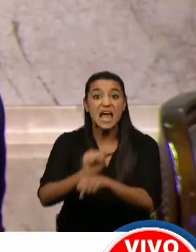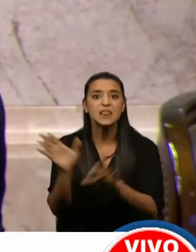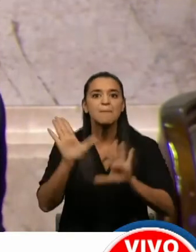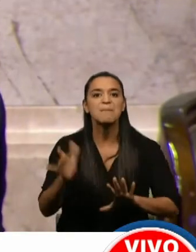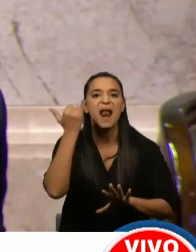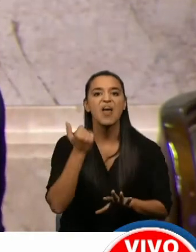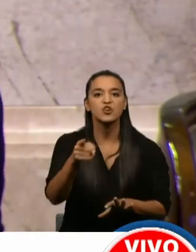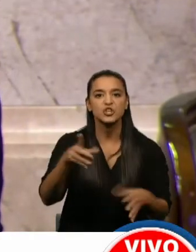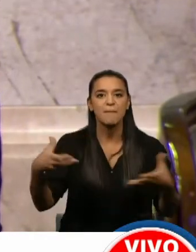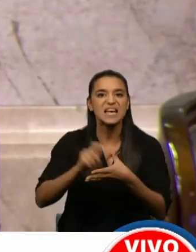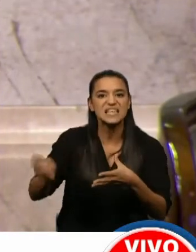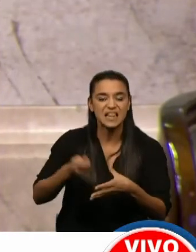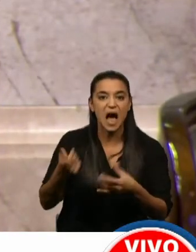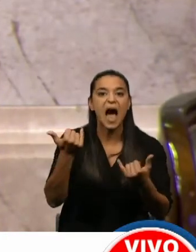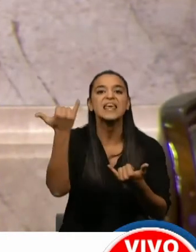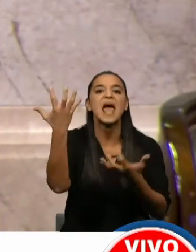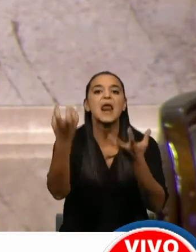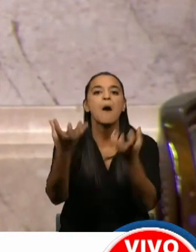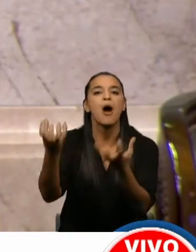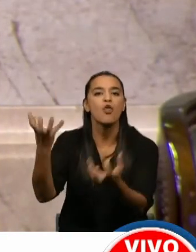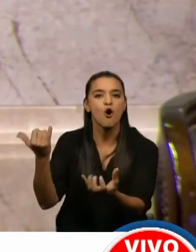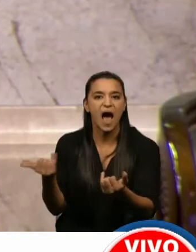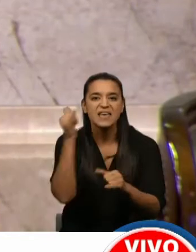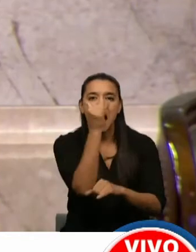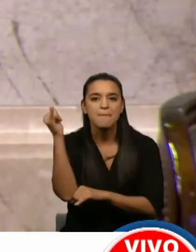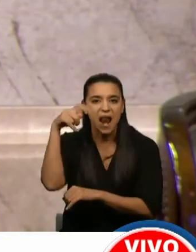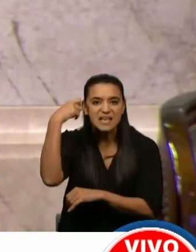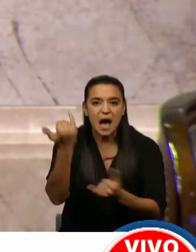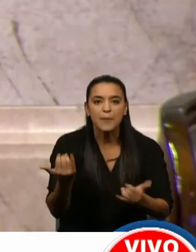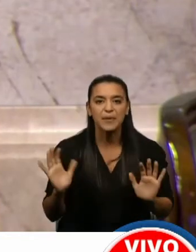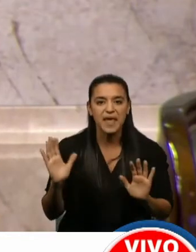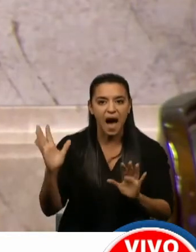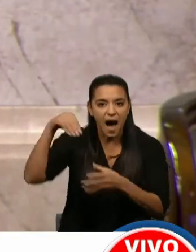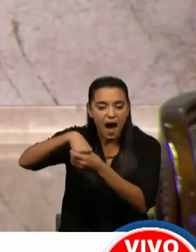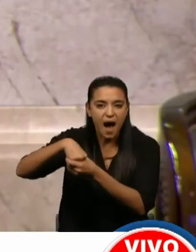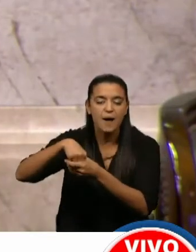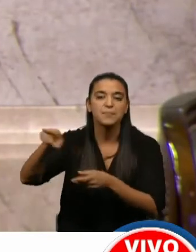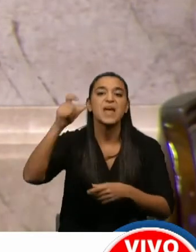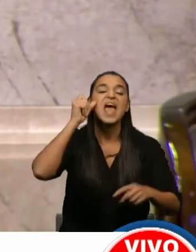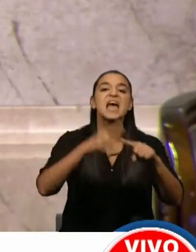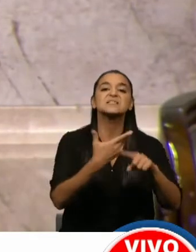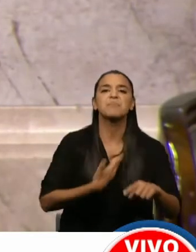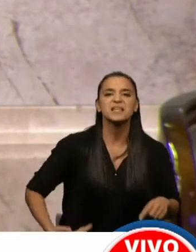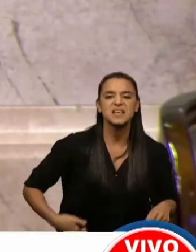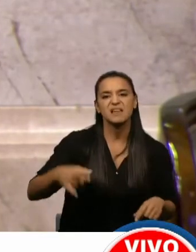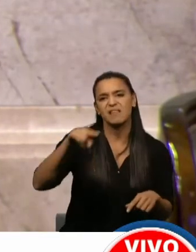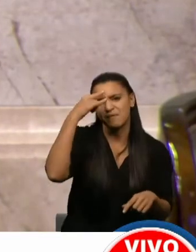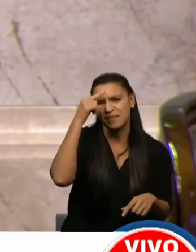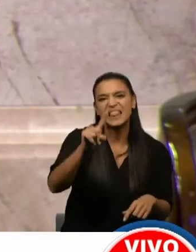para ese sindicalista habían grabadoras y cámaras de video. A la expresidenta le inventaron